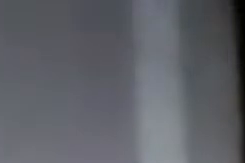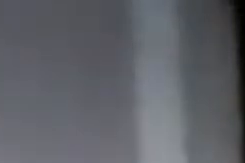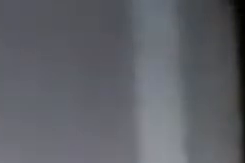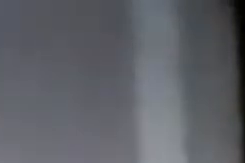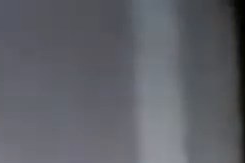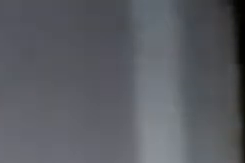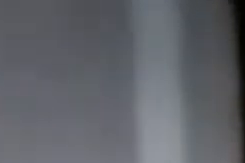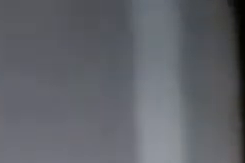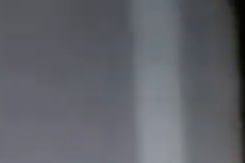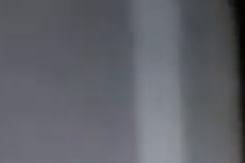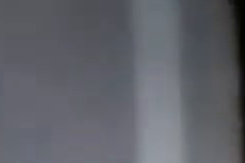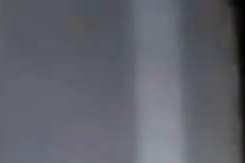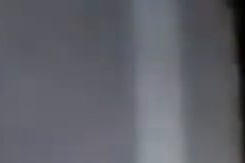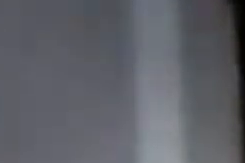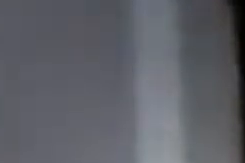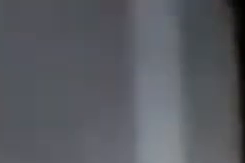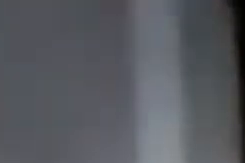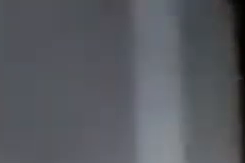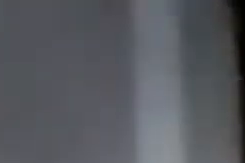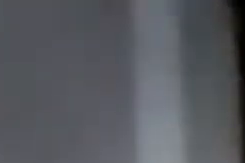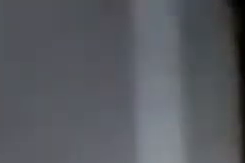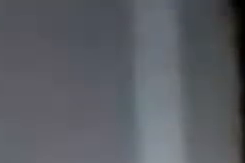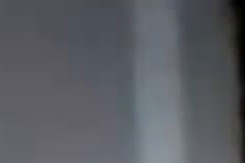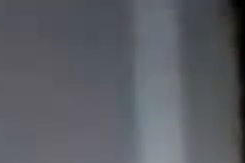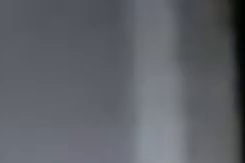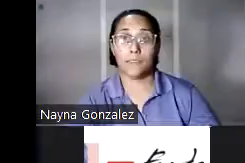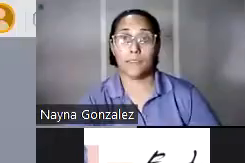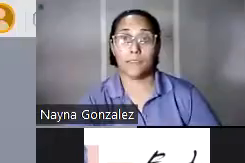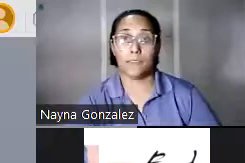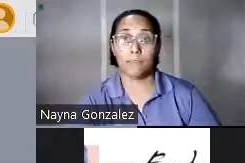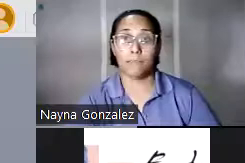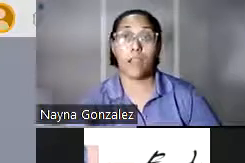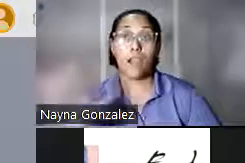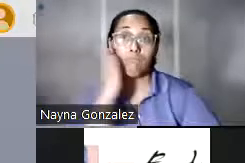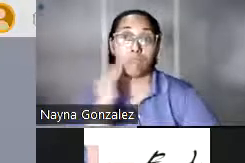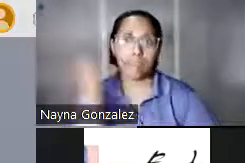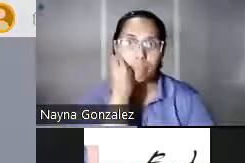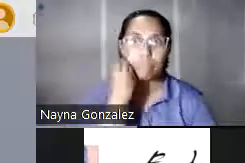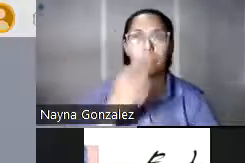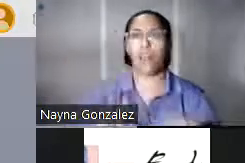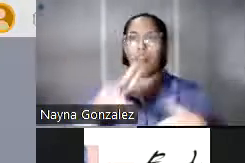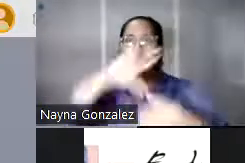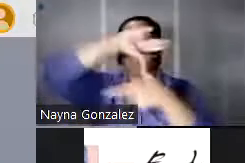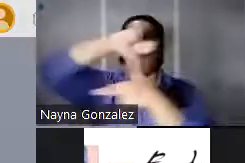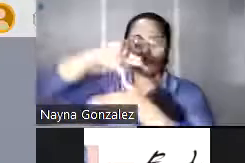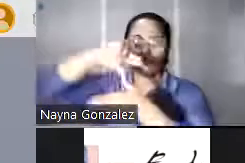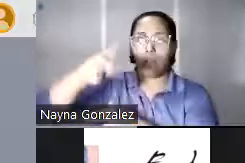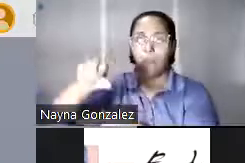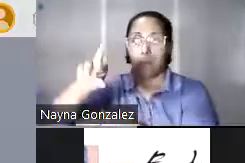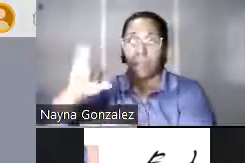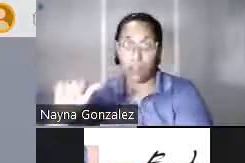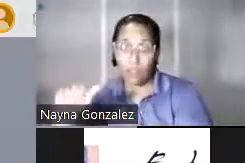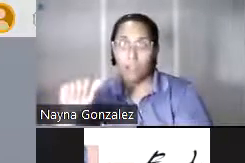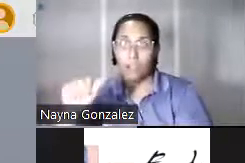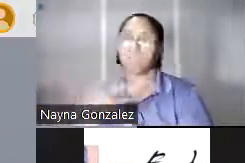Además, la experiencia adquirida durante María hizo que los radiodifusores fuesen